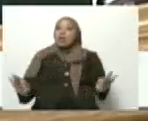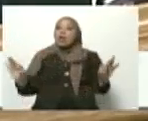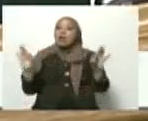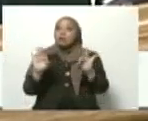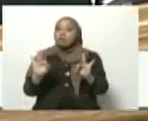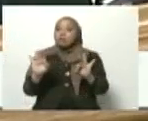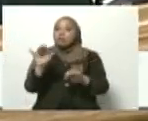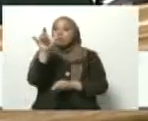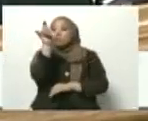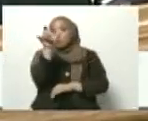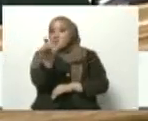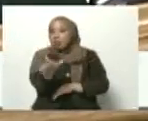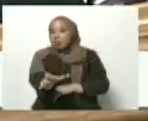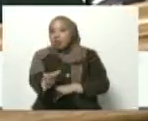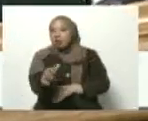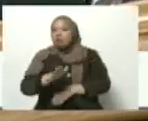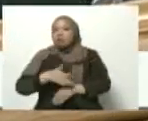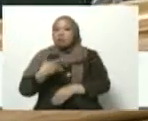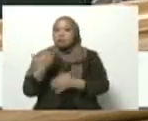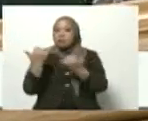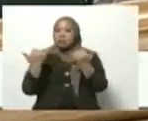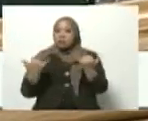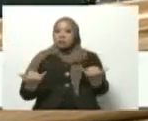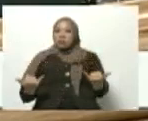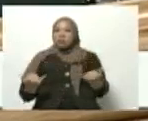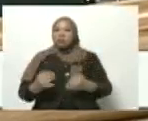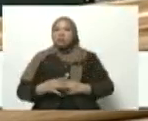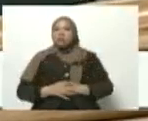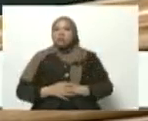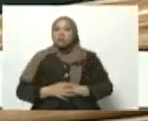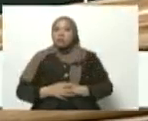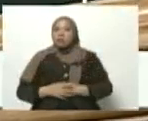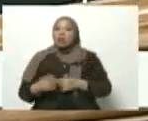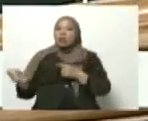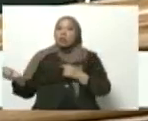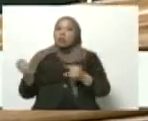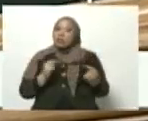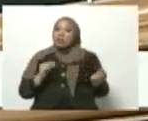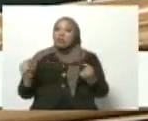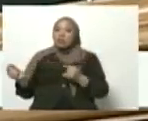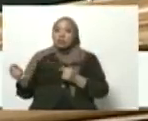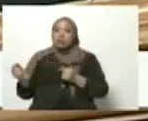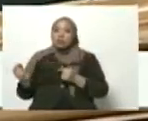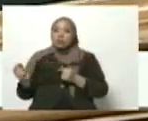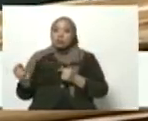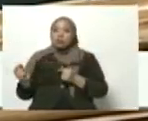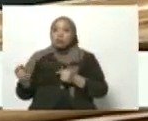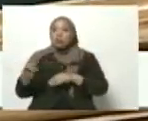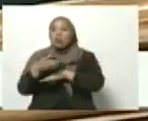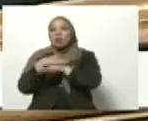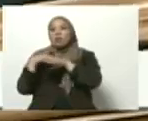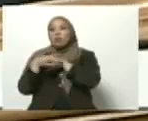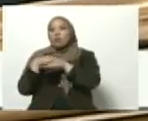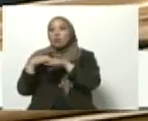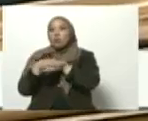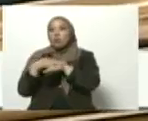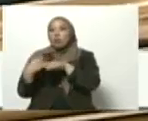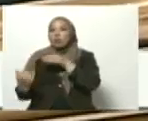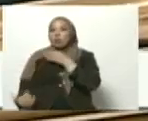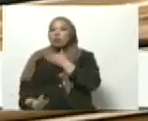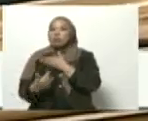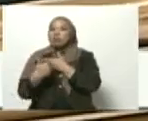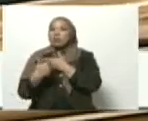está dispuesto a estar negociando perdones a crímenes